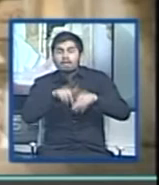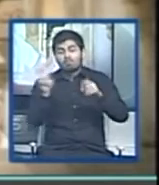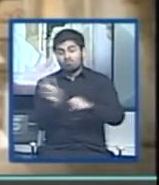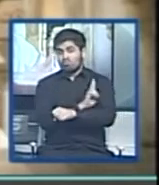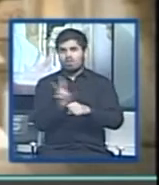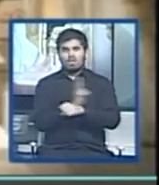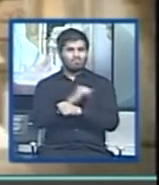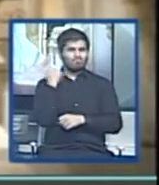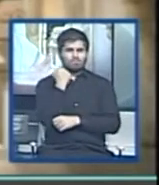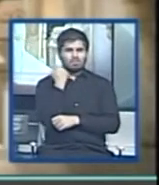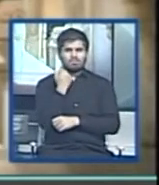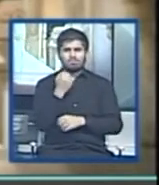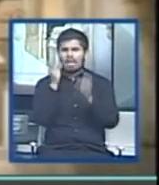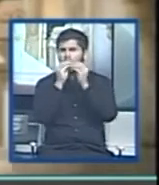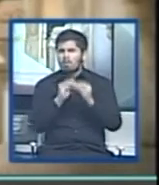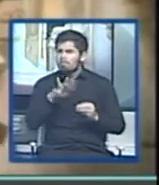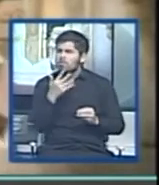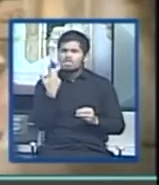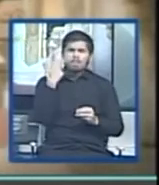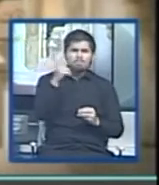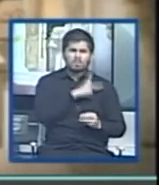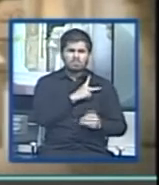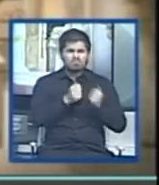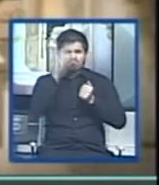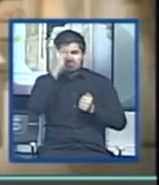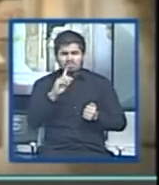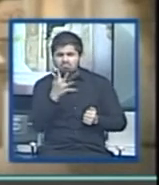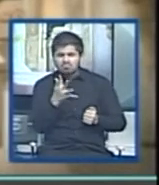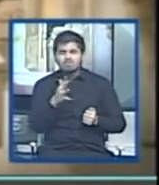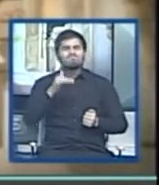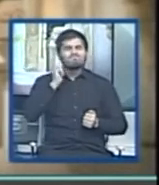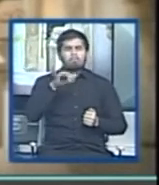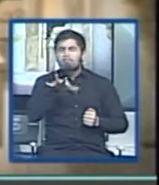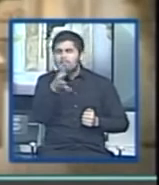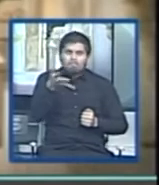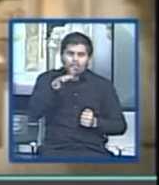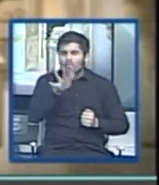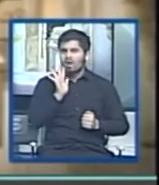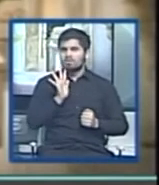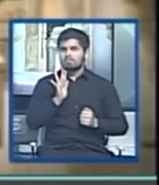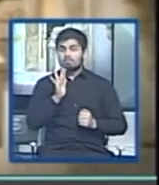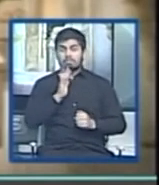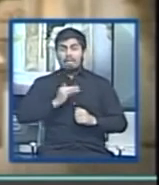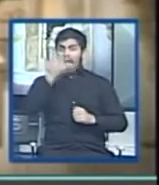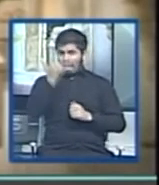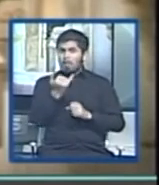seguridad también. Se calcula, ¿verdad?, cerca de 3.000 personas puede ser con algún tipo de discapacidad. Ese es un estimativo. ¿Estamos preparados